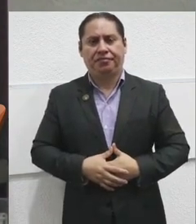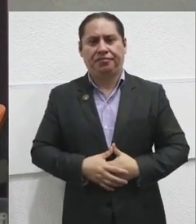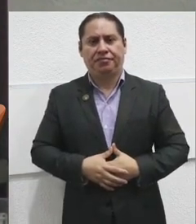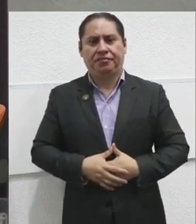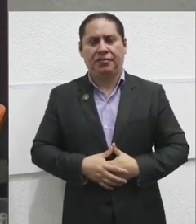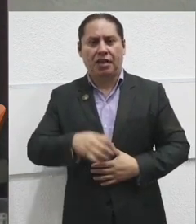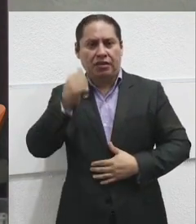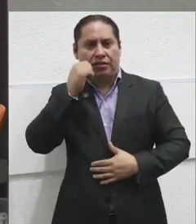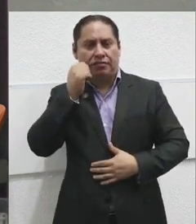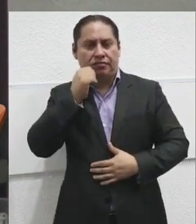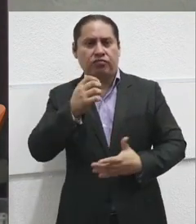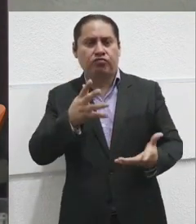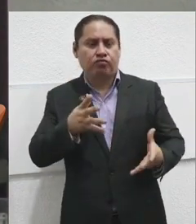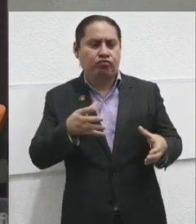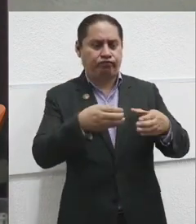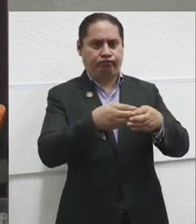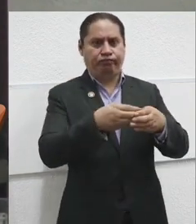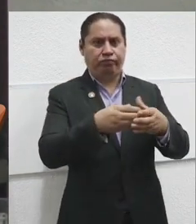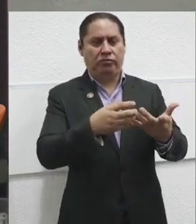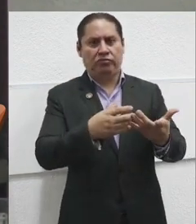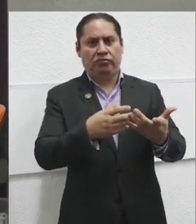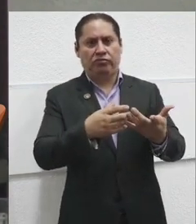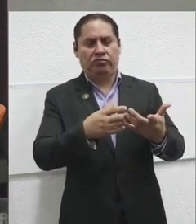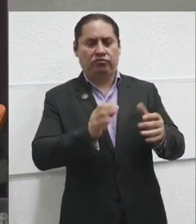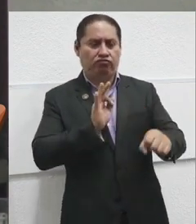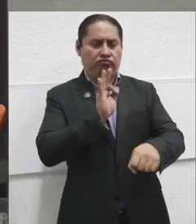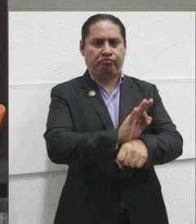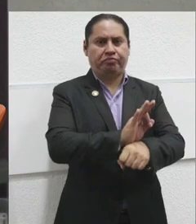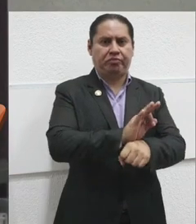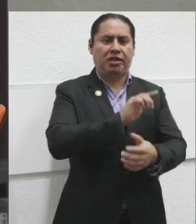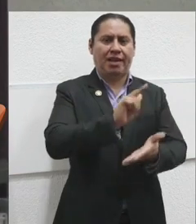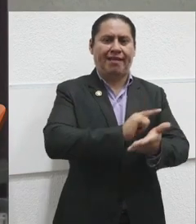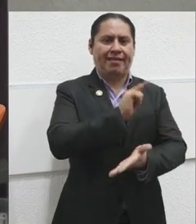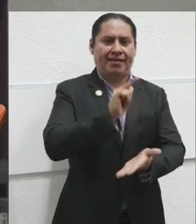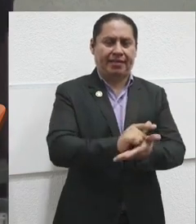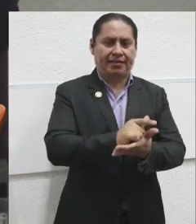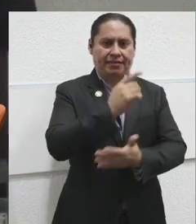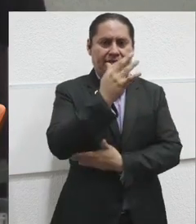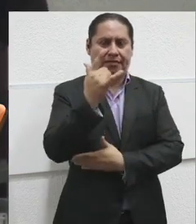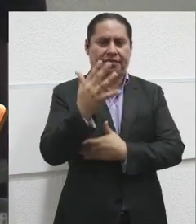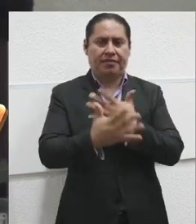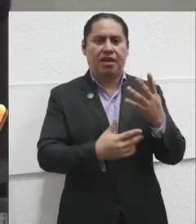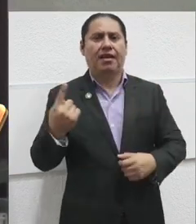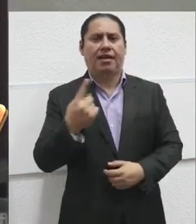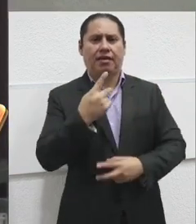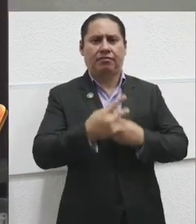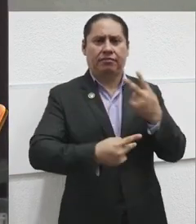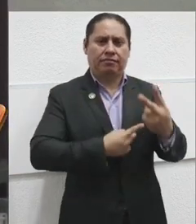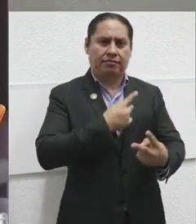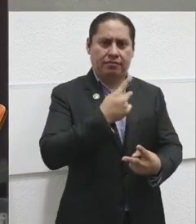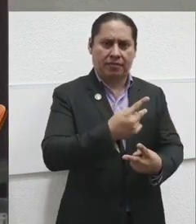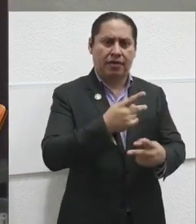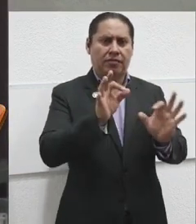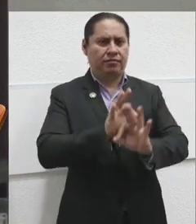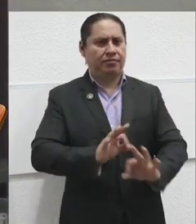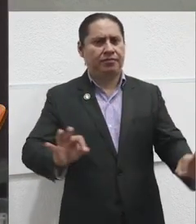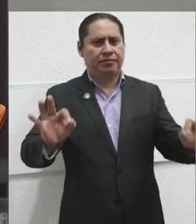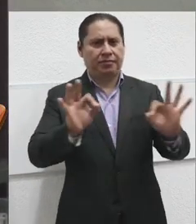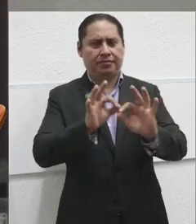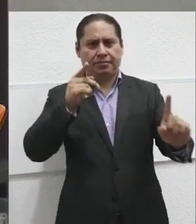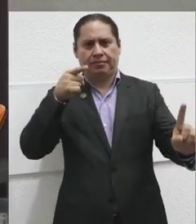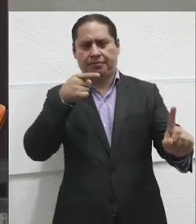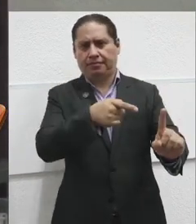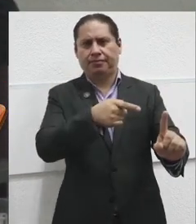de la integración de estas reformas a la ley ambiental, que va principalmente enfocada